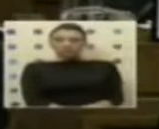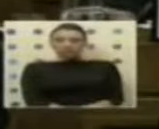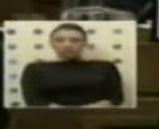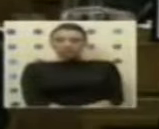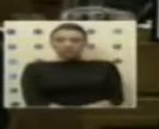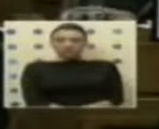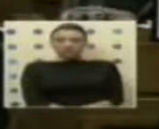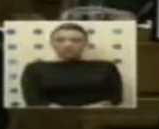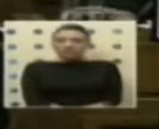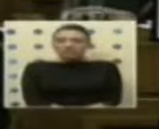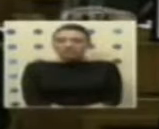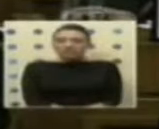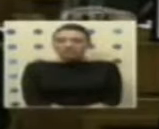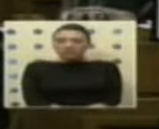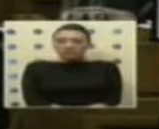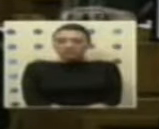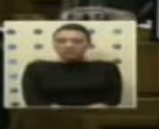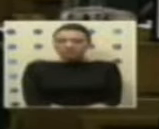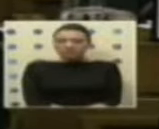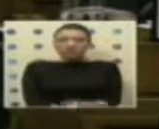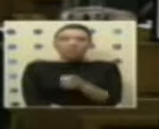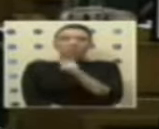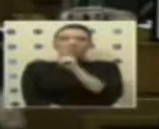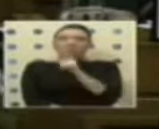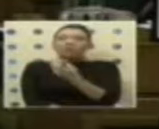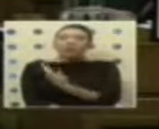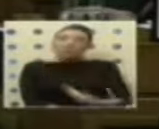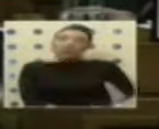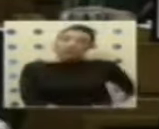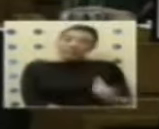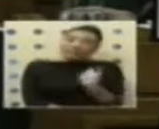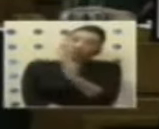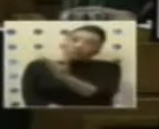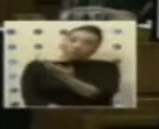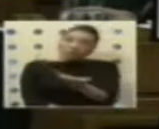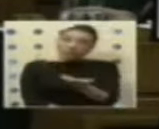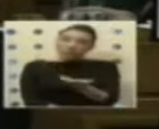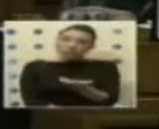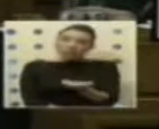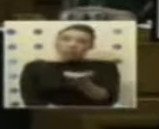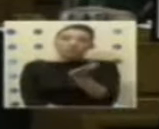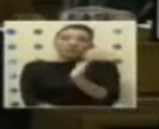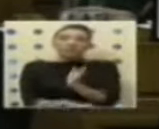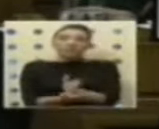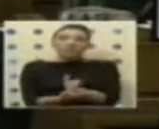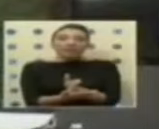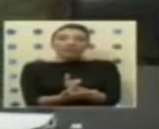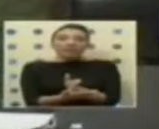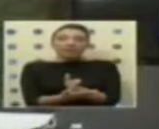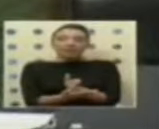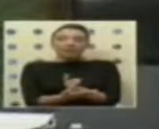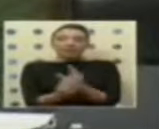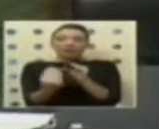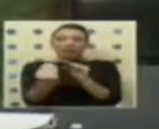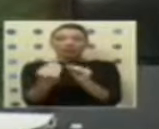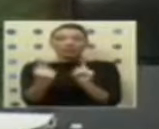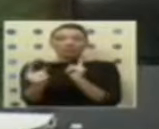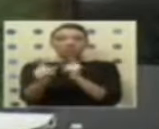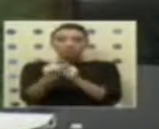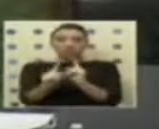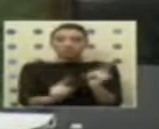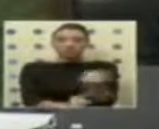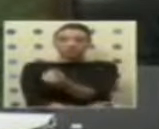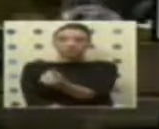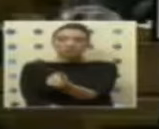Ministro de Interior, ¿cuál es el chiste? Presidente, le pediría que... Sí, pero usted tiene que dirigirse a la mesa, señor diputado. Presidente, señor